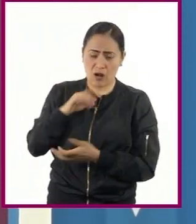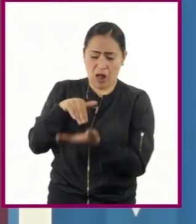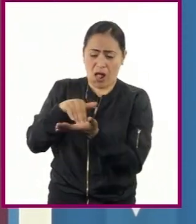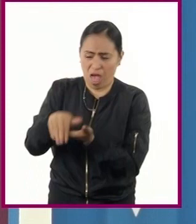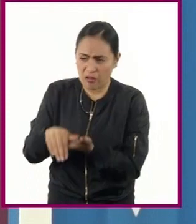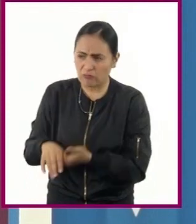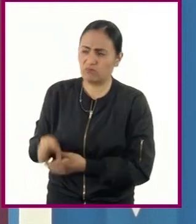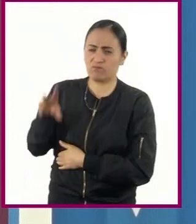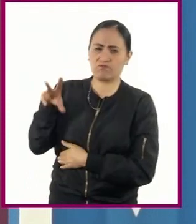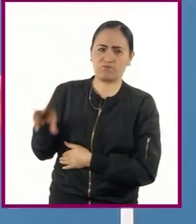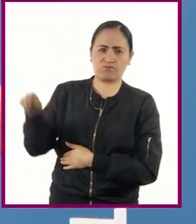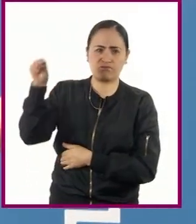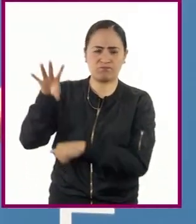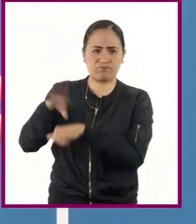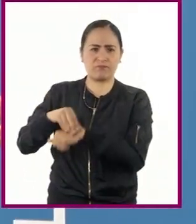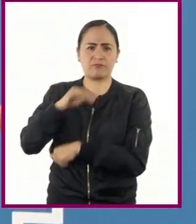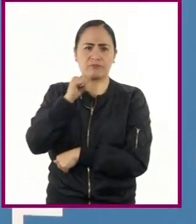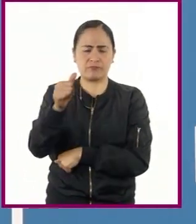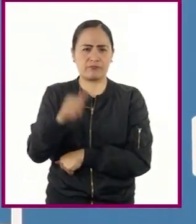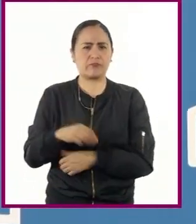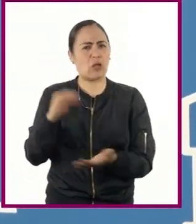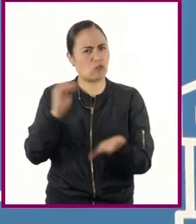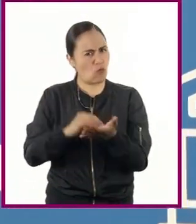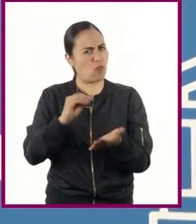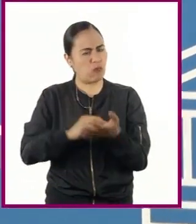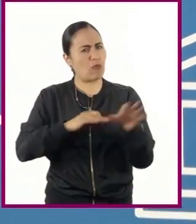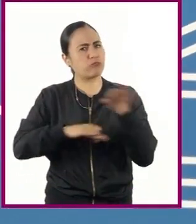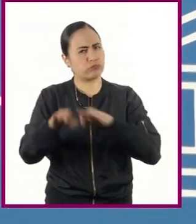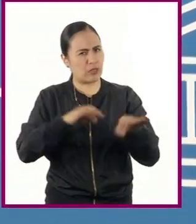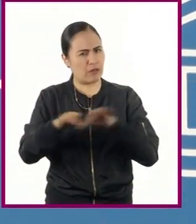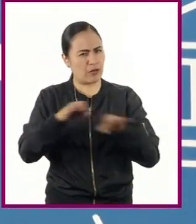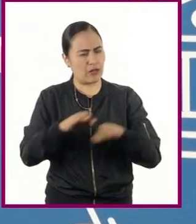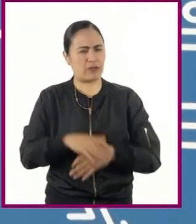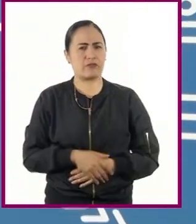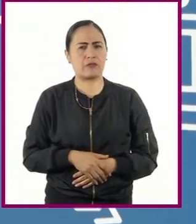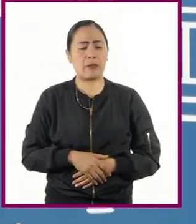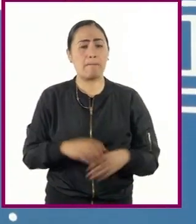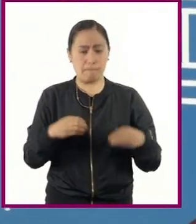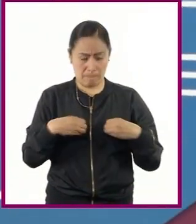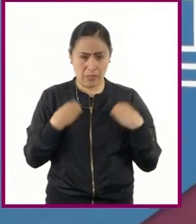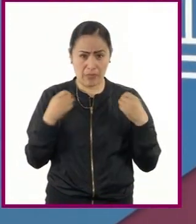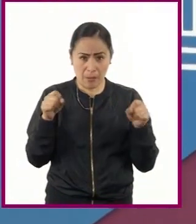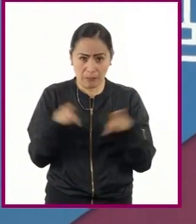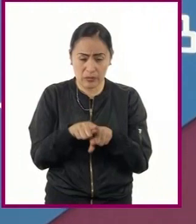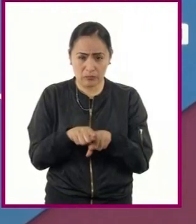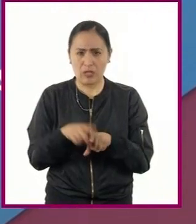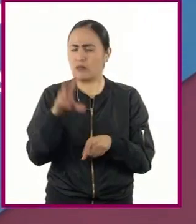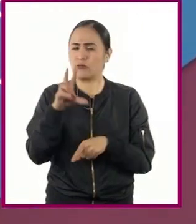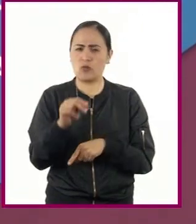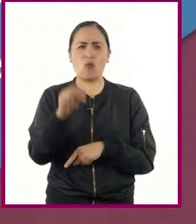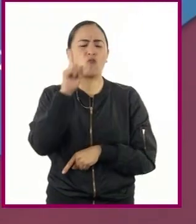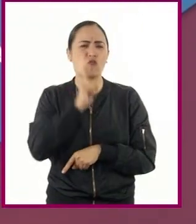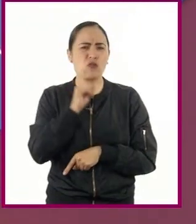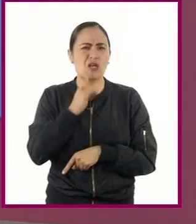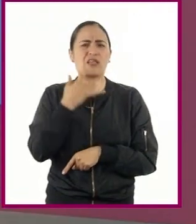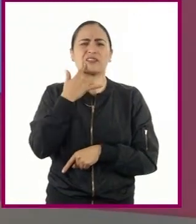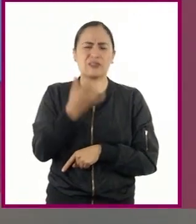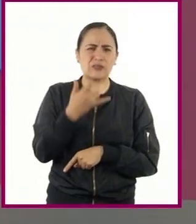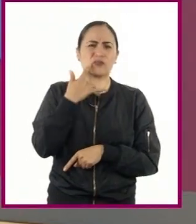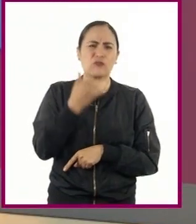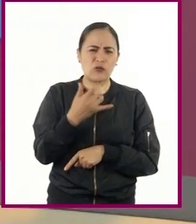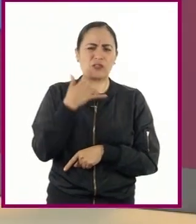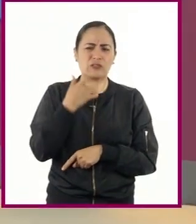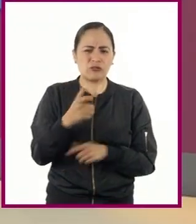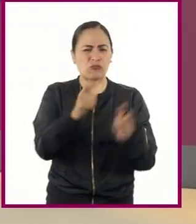sus puestos de trabajo. La vida ya no fue la misma. A partir de entonces, las mujeres lucharon en múltiples